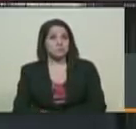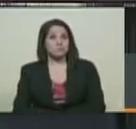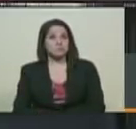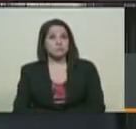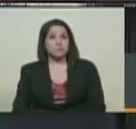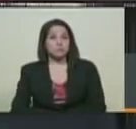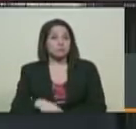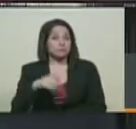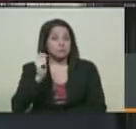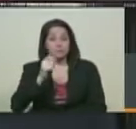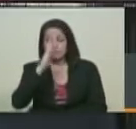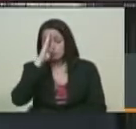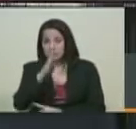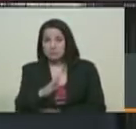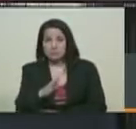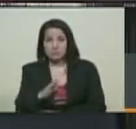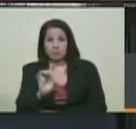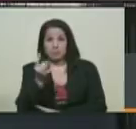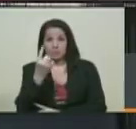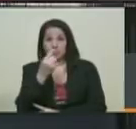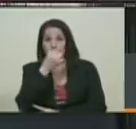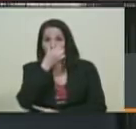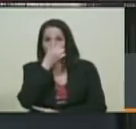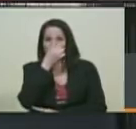tarea primordial.